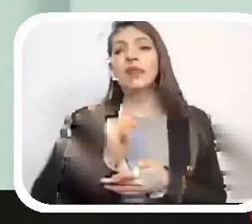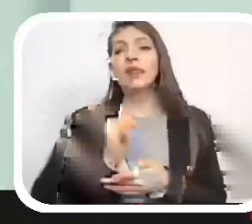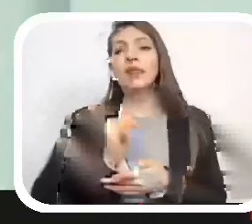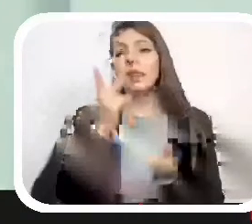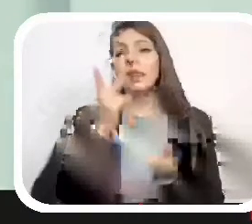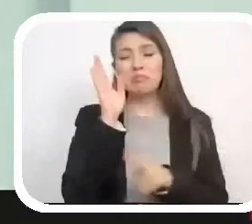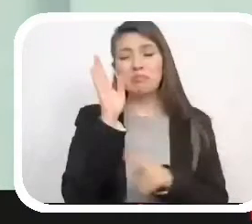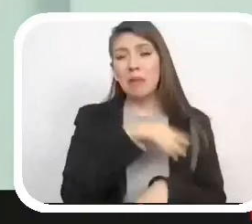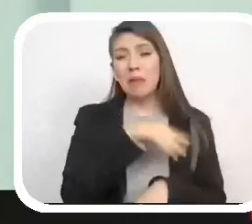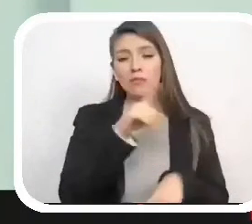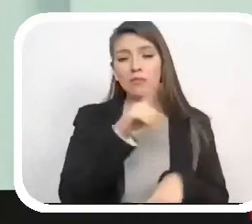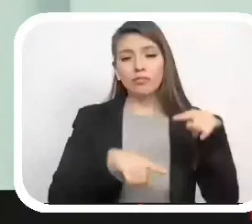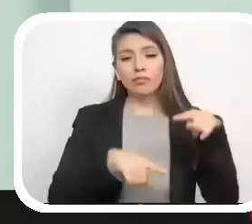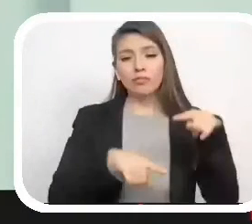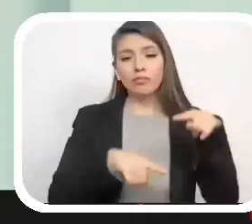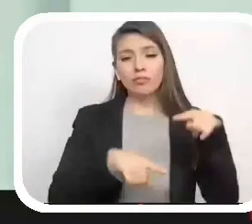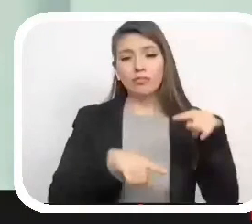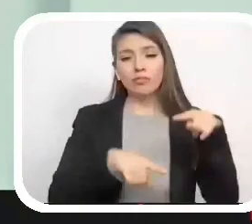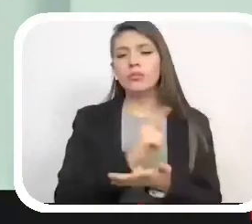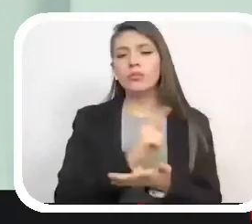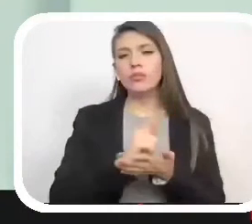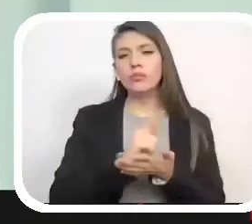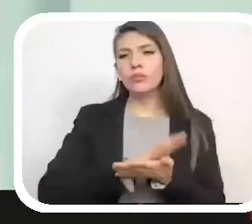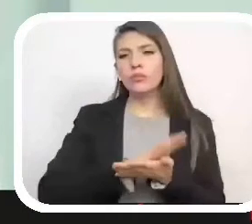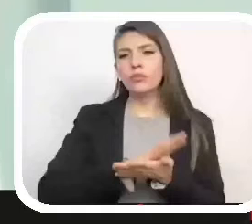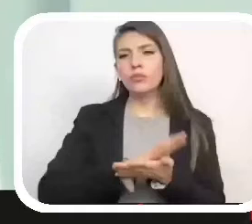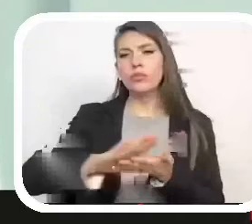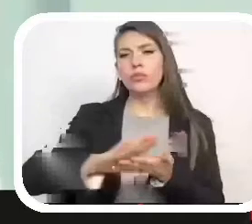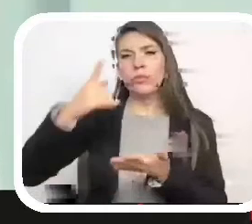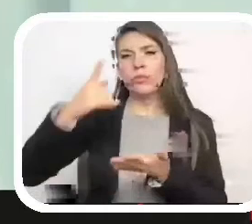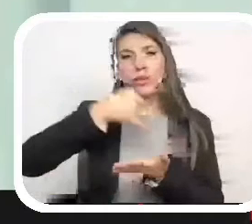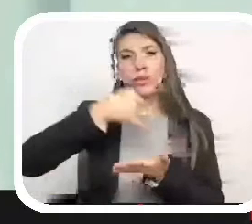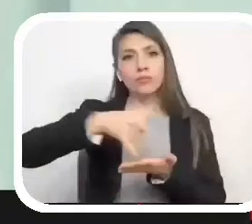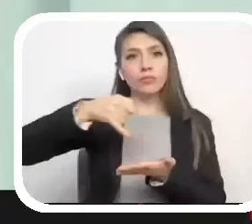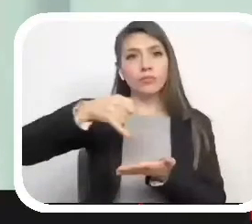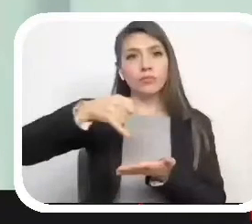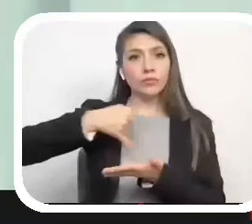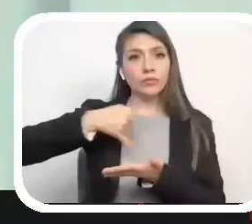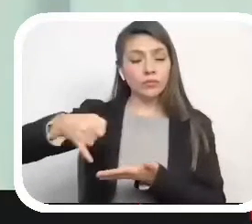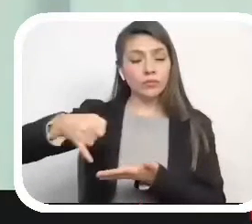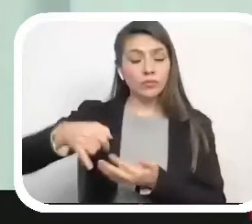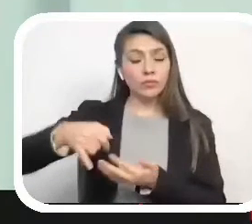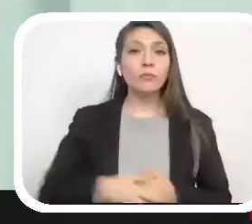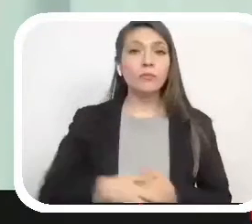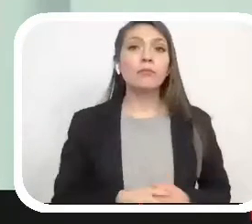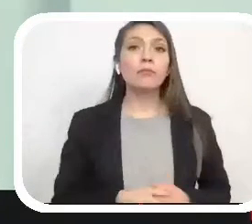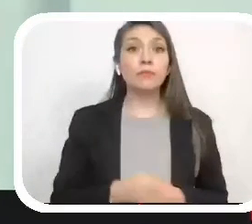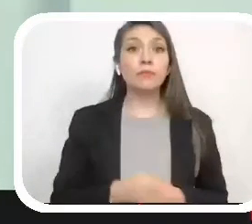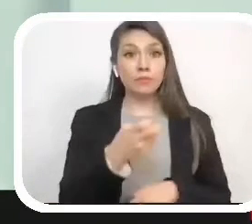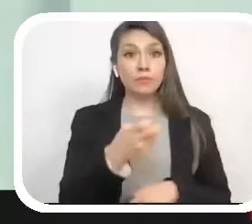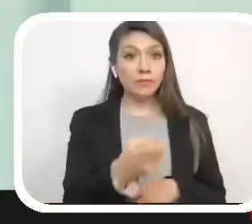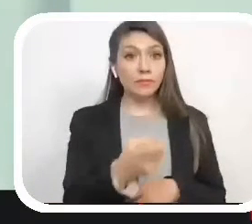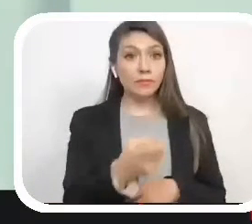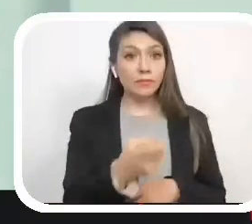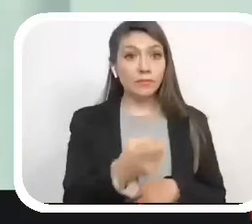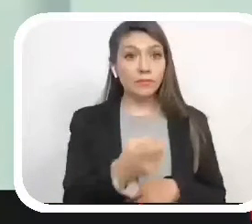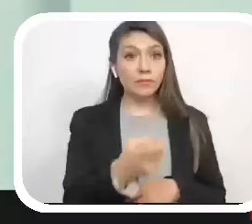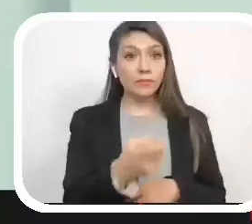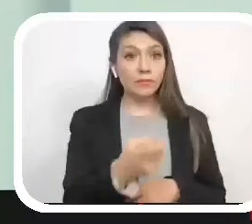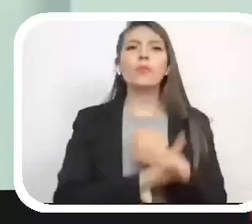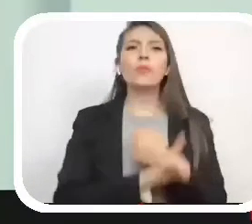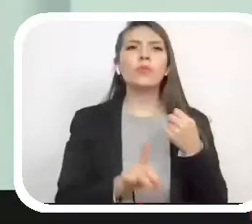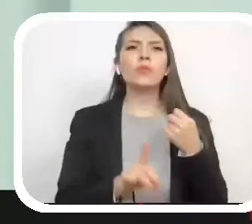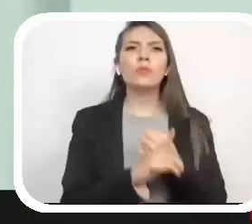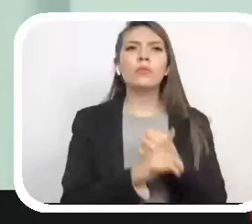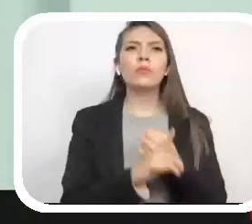cultivo. No obstante, debemos reconocer que estas prácticas conllevan efectos nocivos para la salud